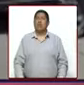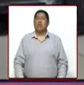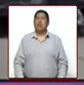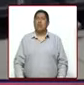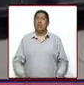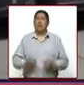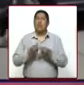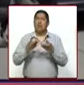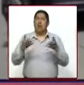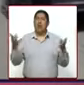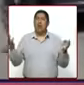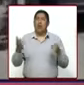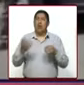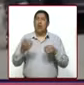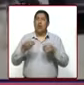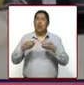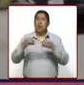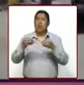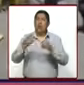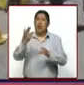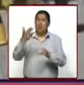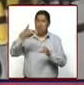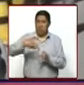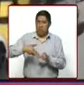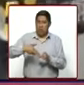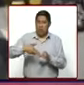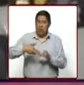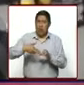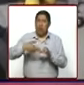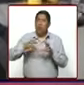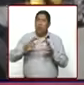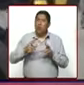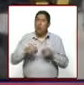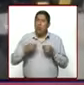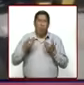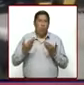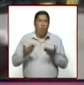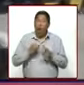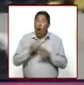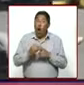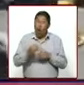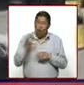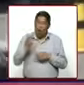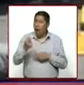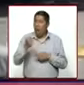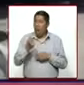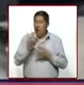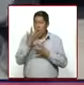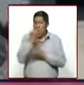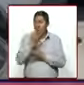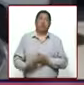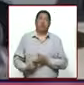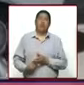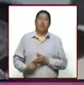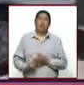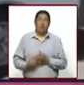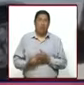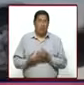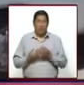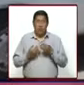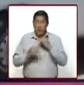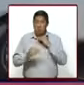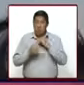En varias estaciones de servicio de Cochabamba, el diésel y la gasolina se terminan muy temprano. Los transportistas sindicalizados están